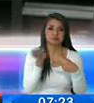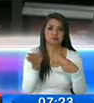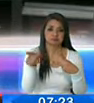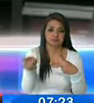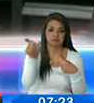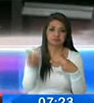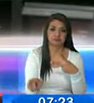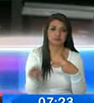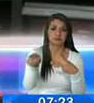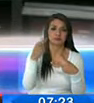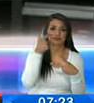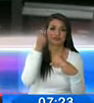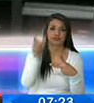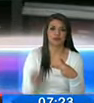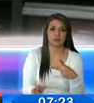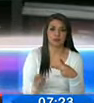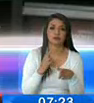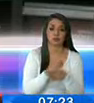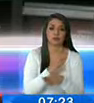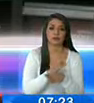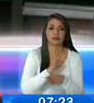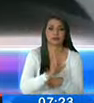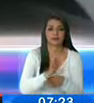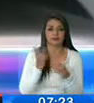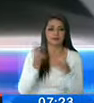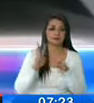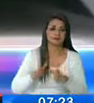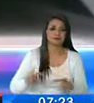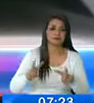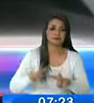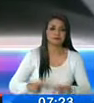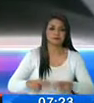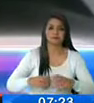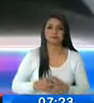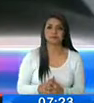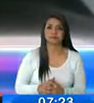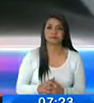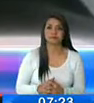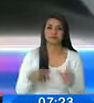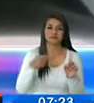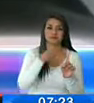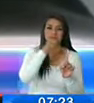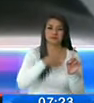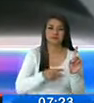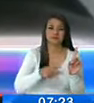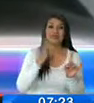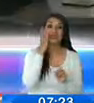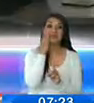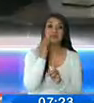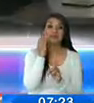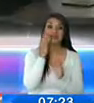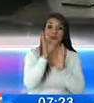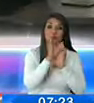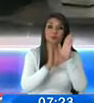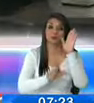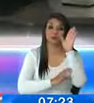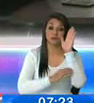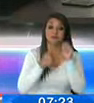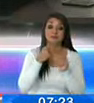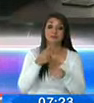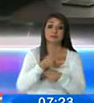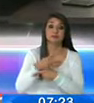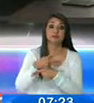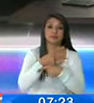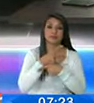se va a hacer uso de esta facultad de fiscalización. En este caso, según el constitucionalista Ismael Quintana, el Consejo de